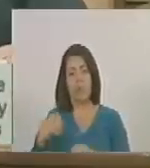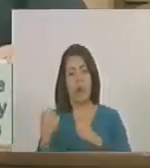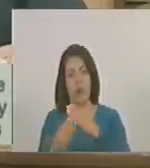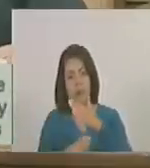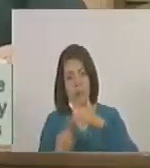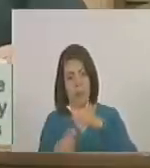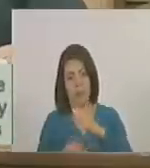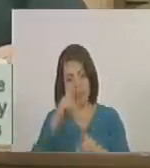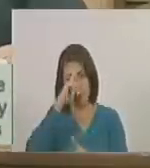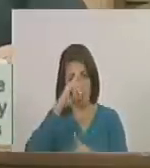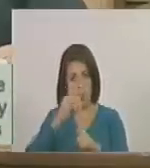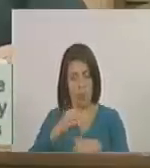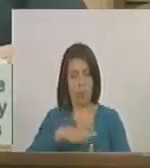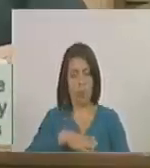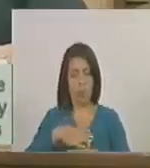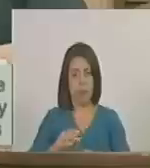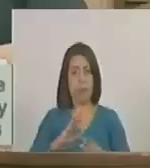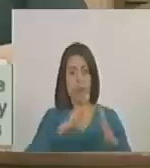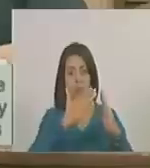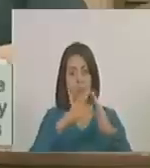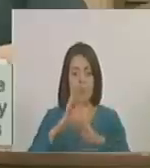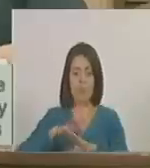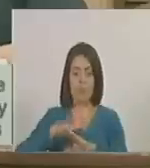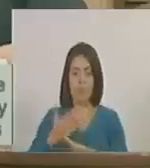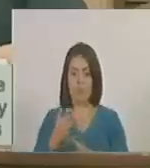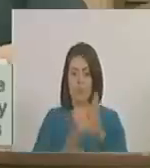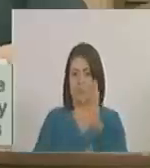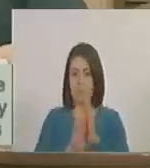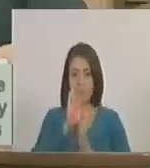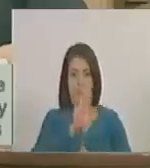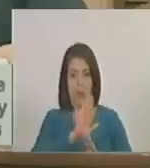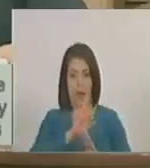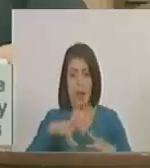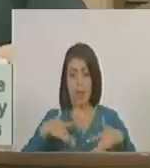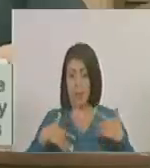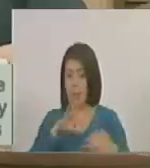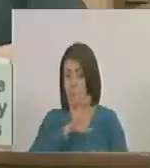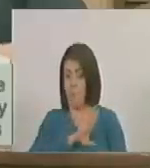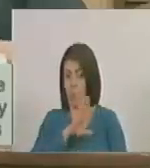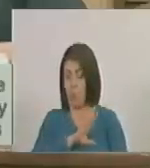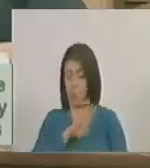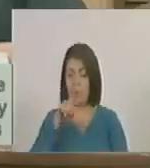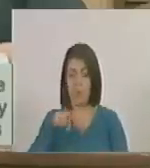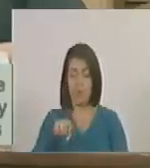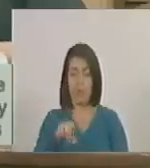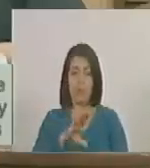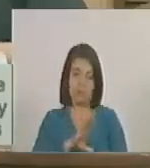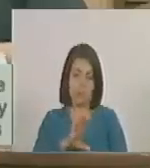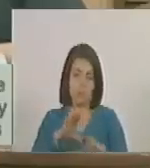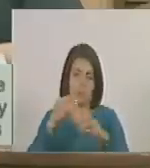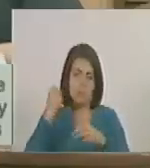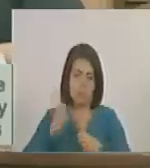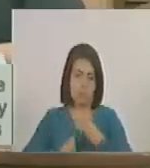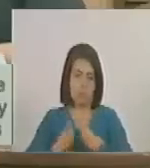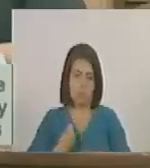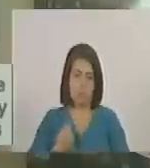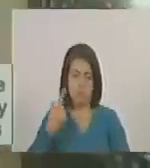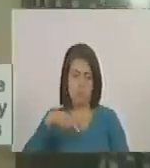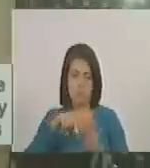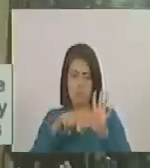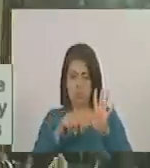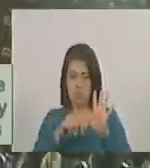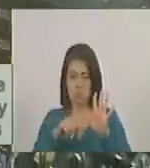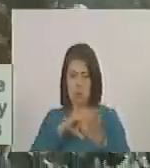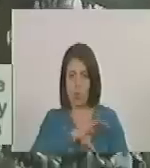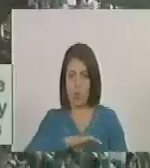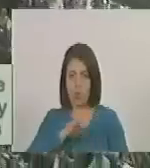a objetivos e intereses comunes para desarrollar actividades propias en el área que les ocupa. 5. Comité